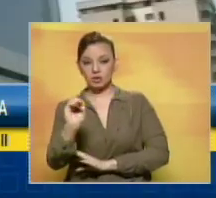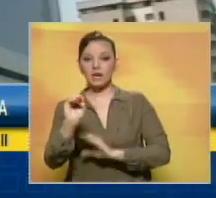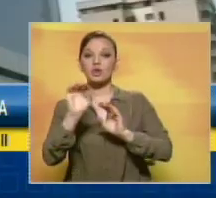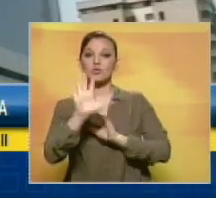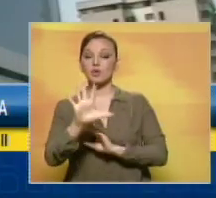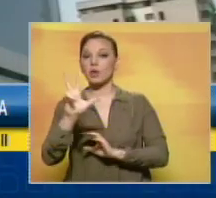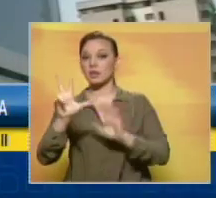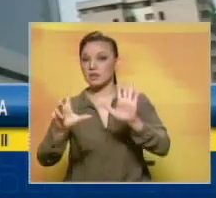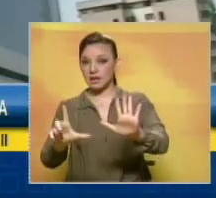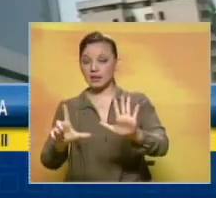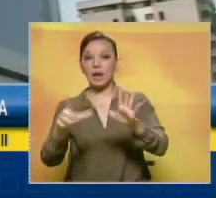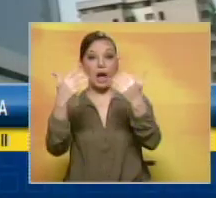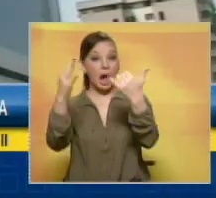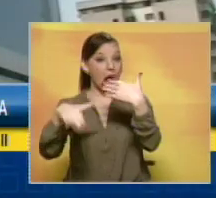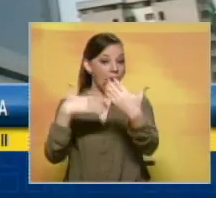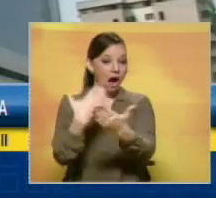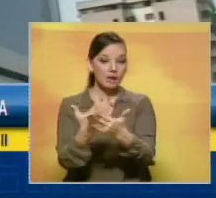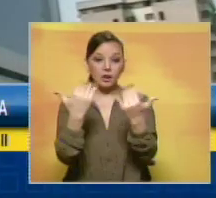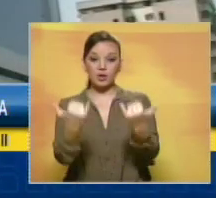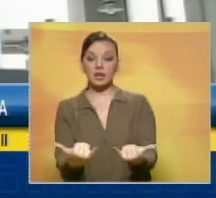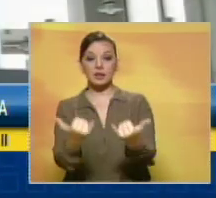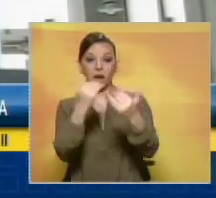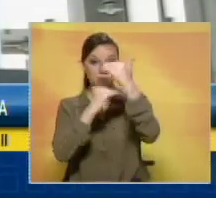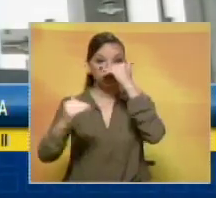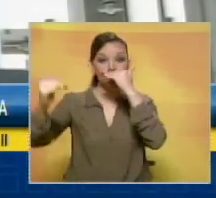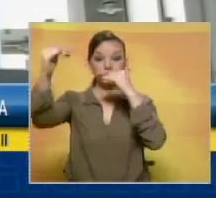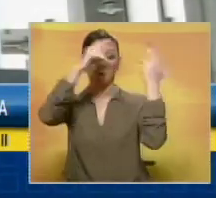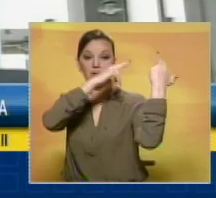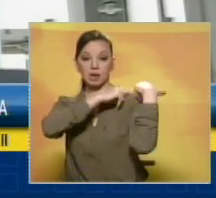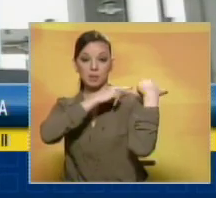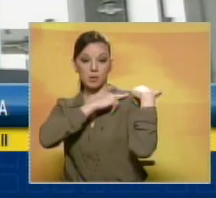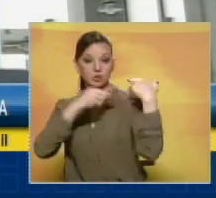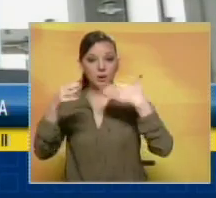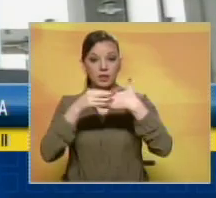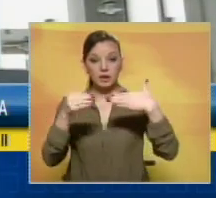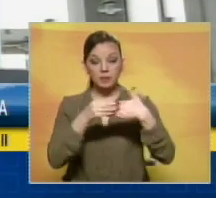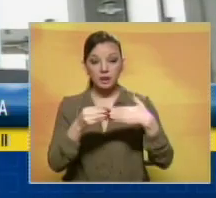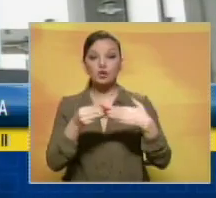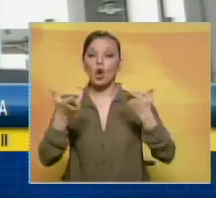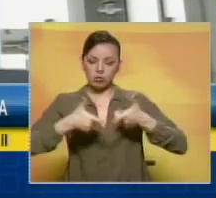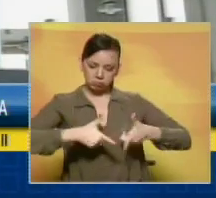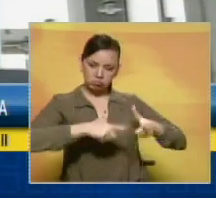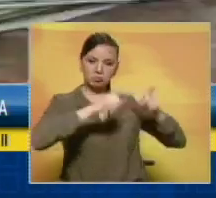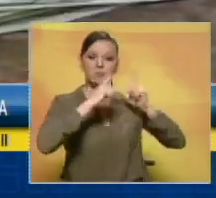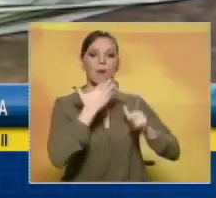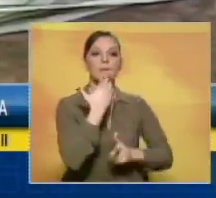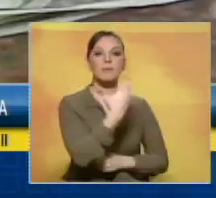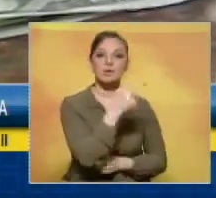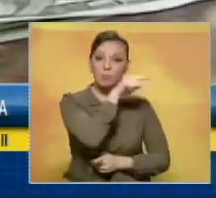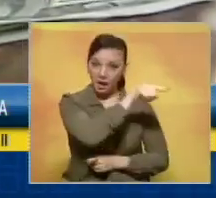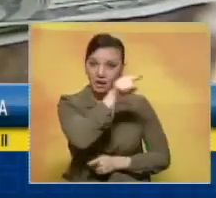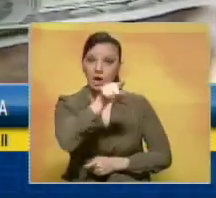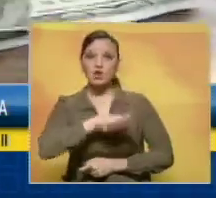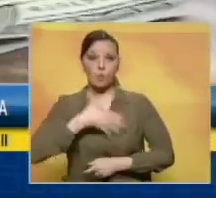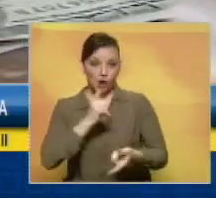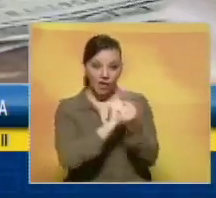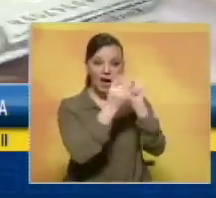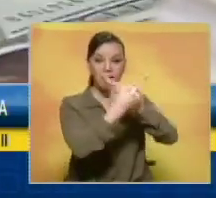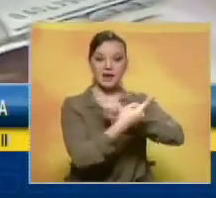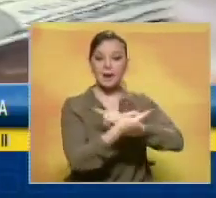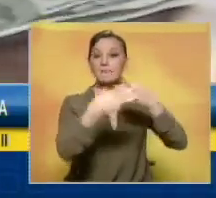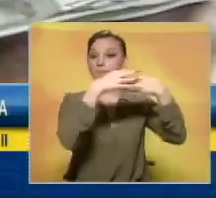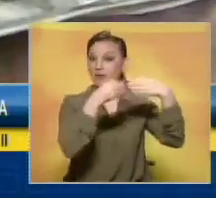40457. Hasta ahora, la Superintendencia Nacional de Valores había otorgado el permiso provisional para actuar como operadores cambiarios